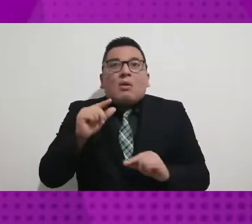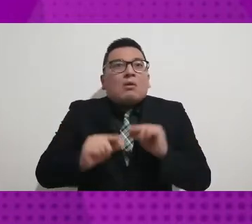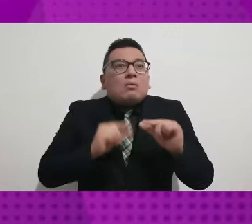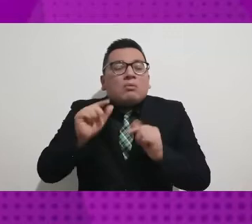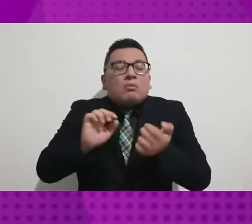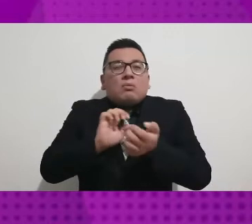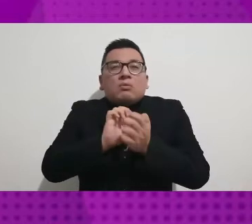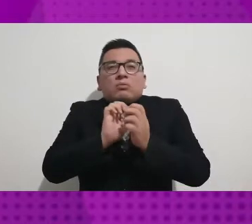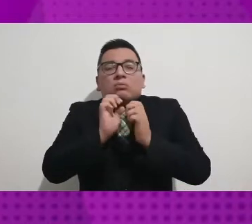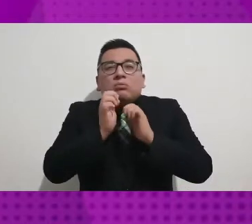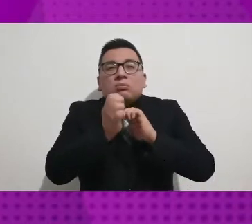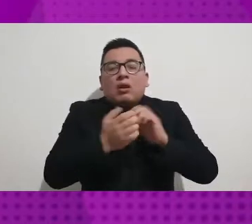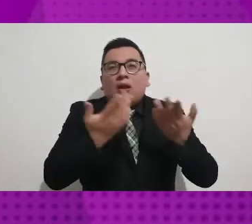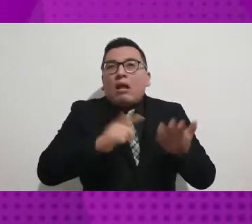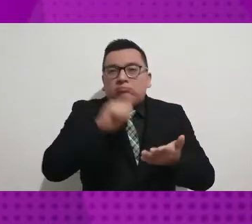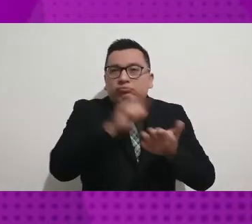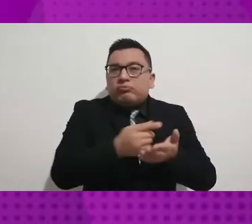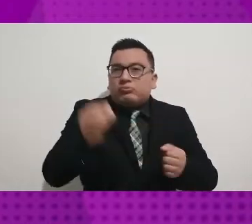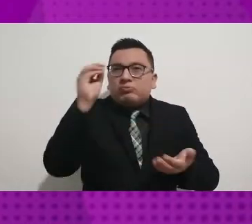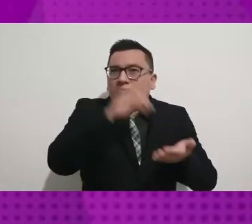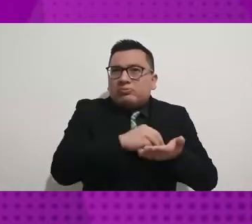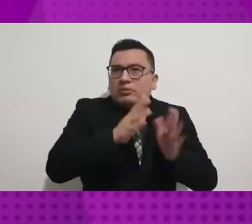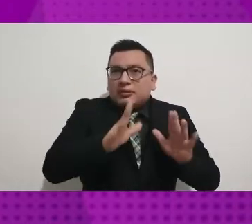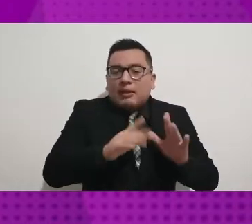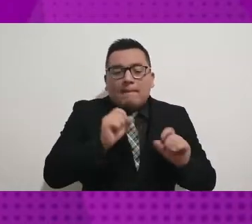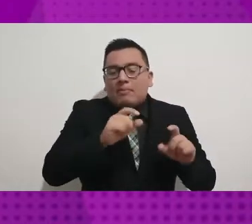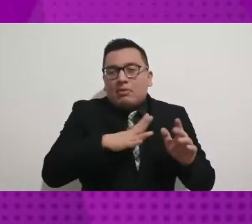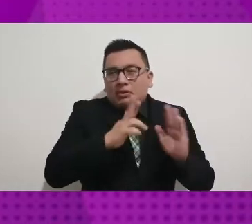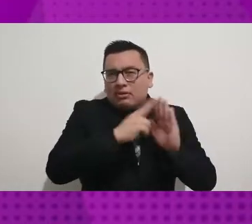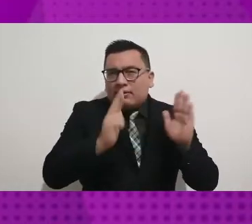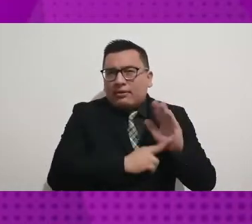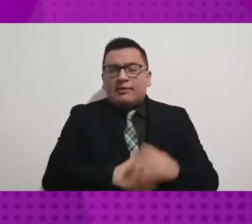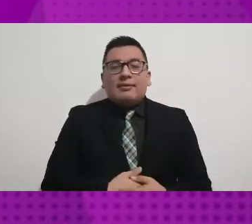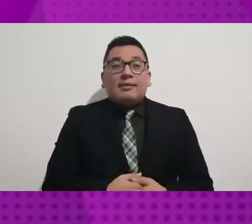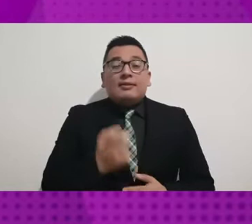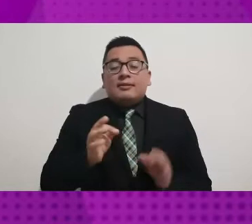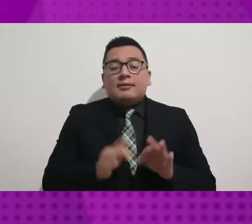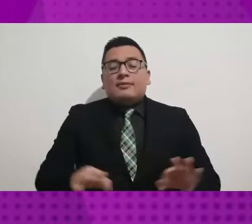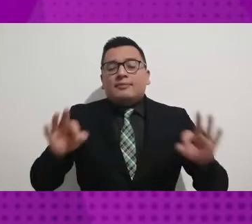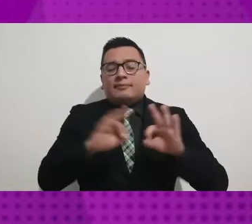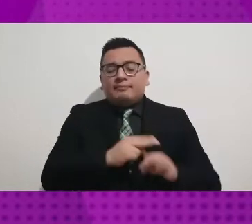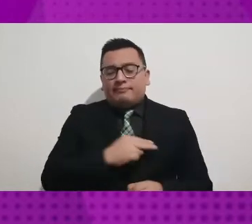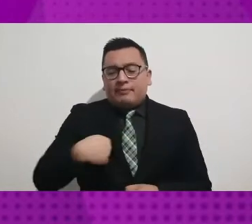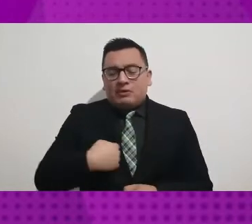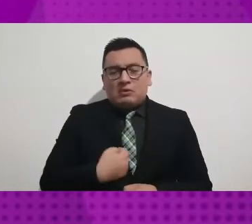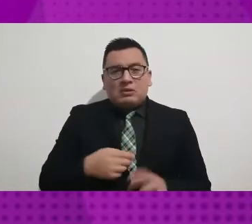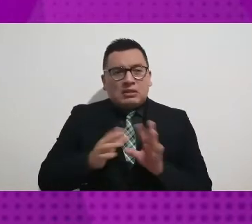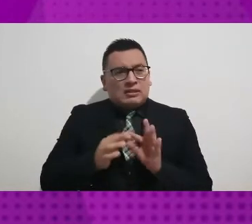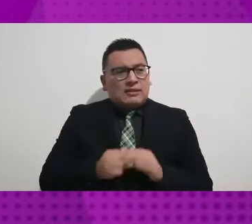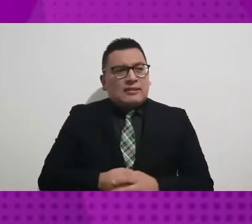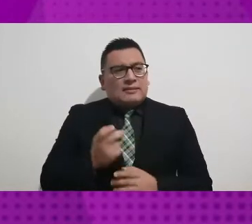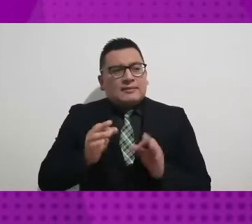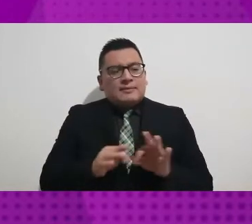postulación a un régimen que ya lo prevé constitucionalmente y lo regula. Y en ese sentido me parece que es importante